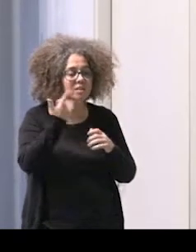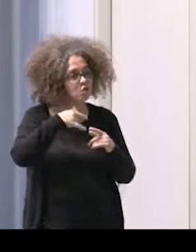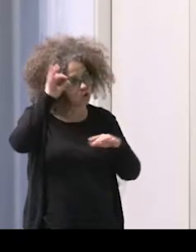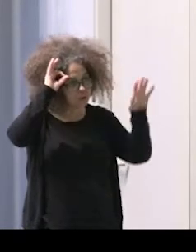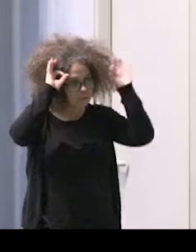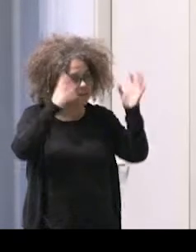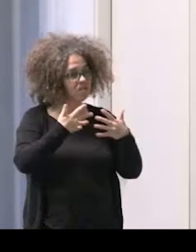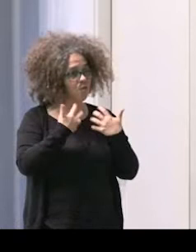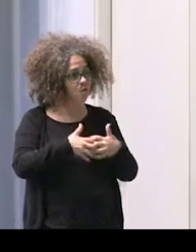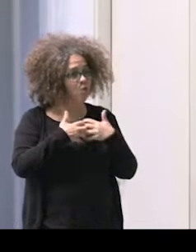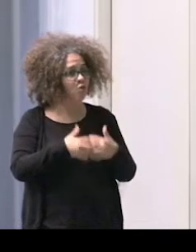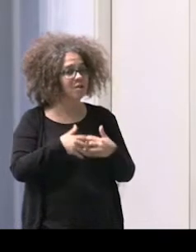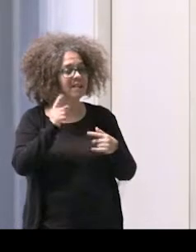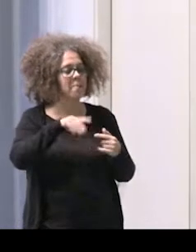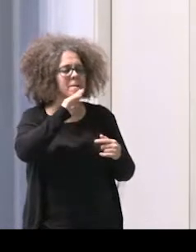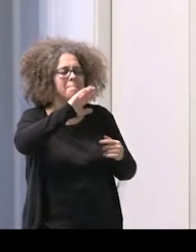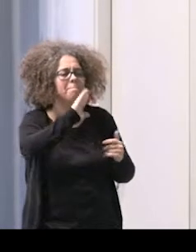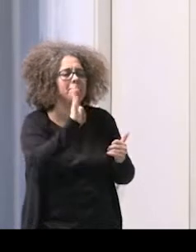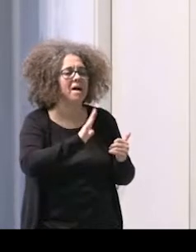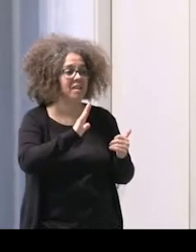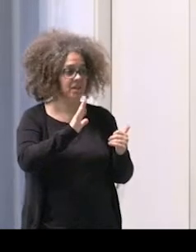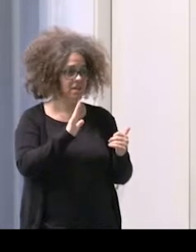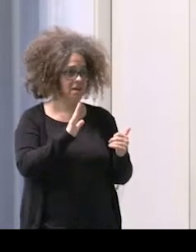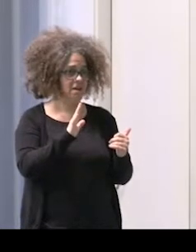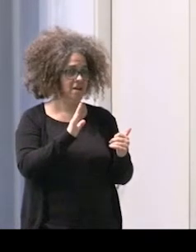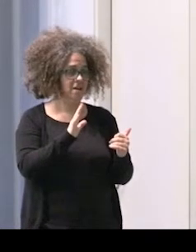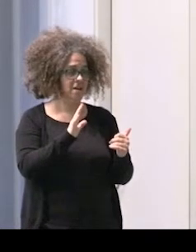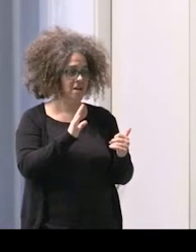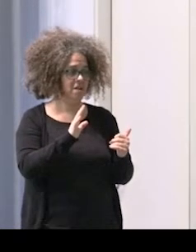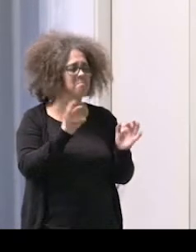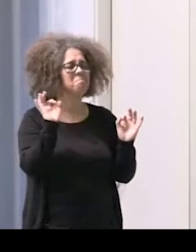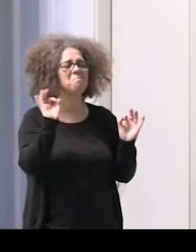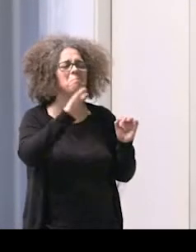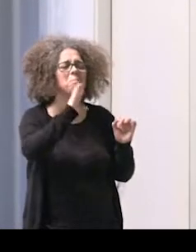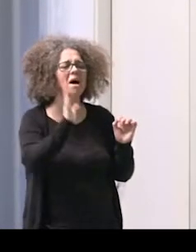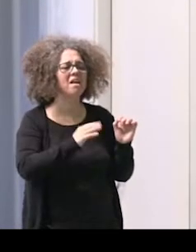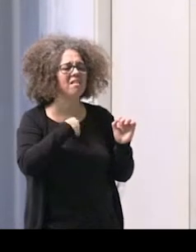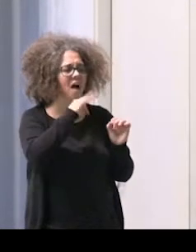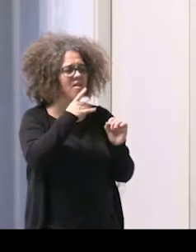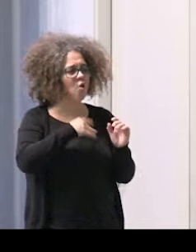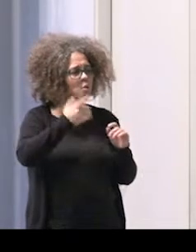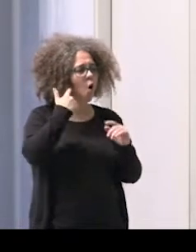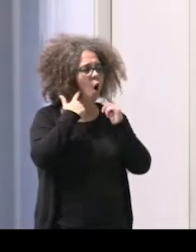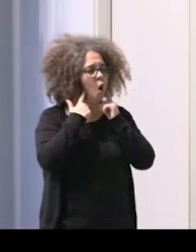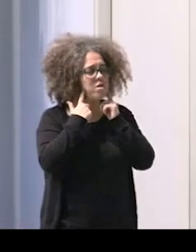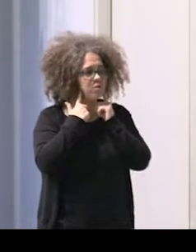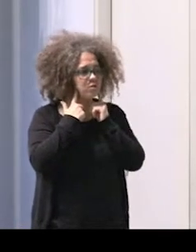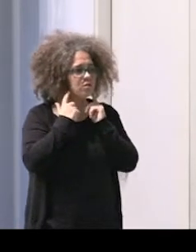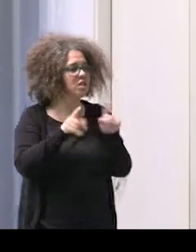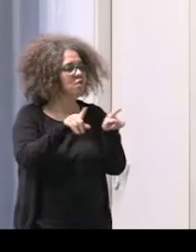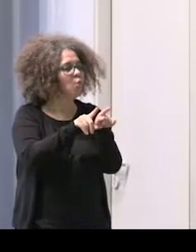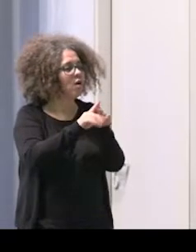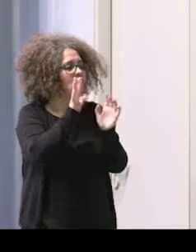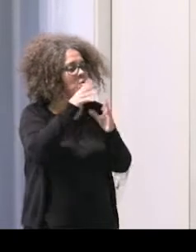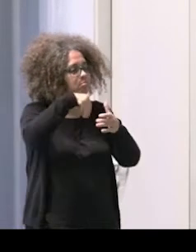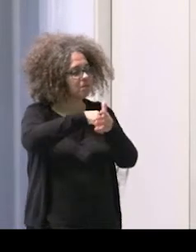funcionan de una manera parecida o permiten un funcionamiento parecido al funcionamiento de nuestros dos oídos tal y como los ha diseñado la